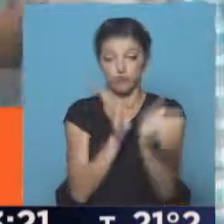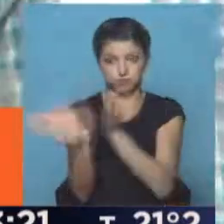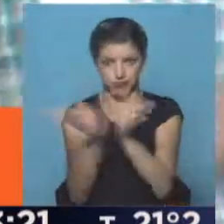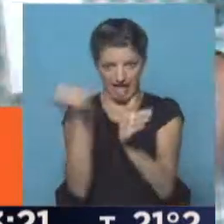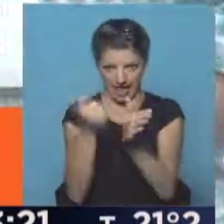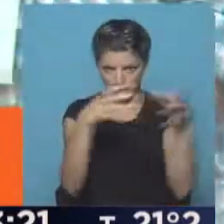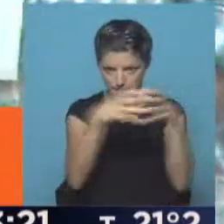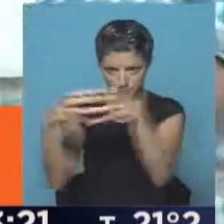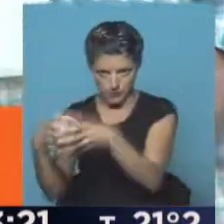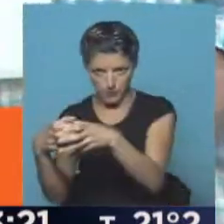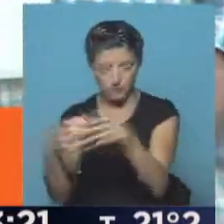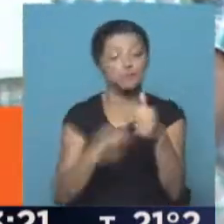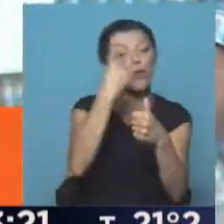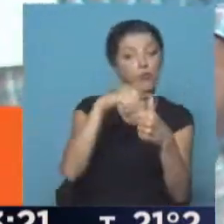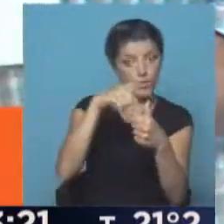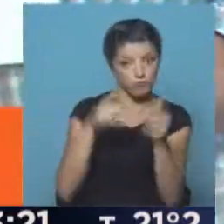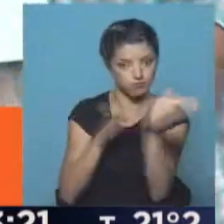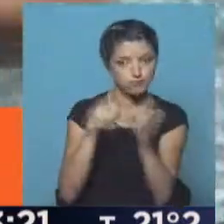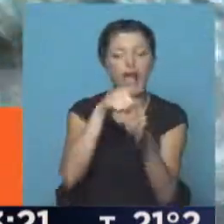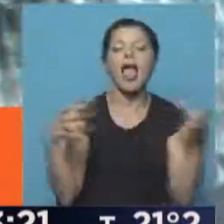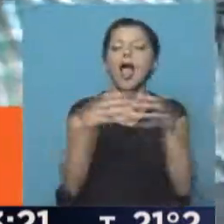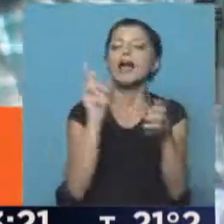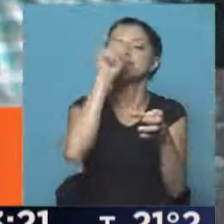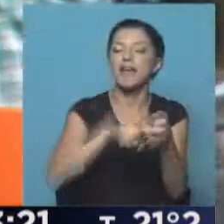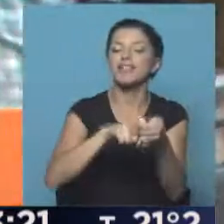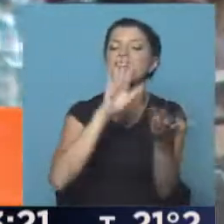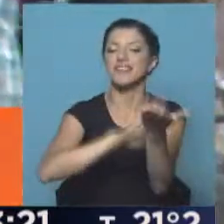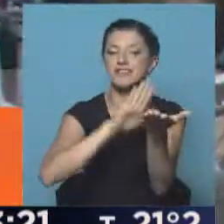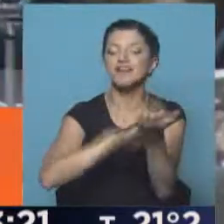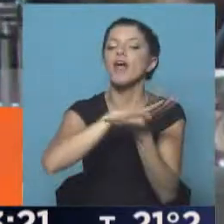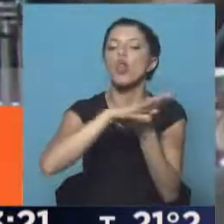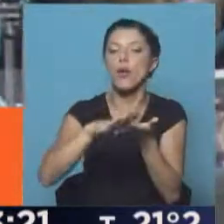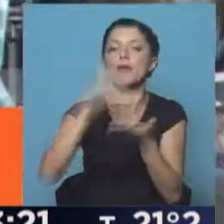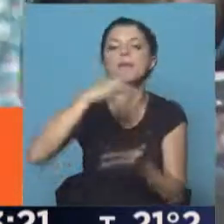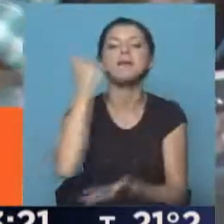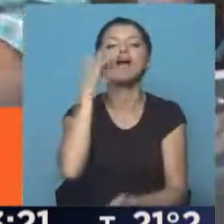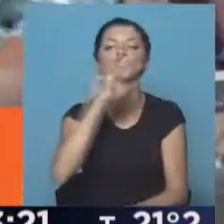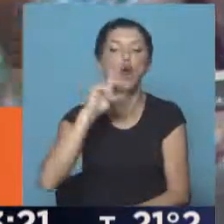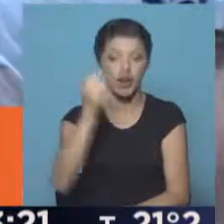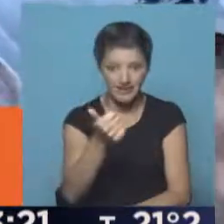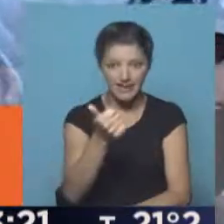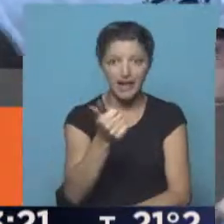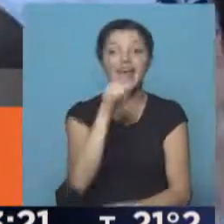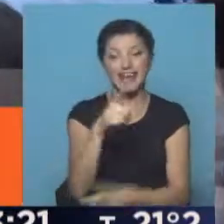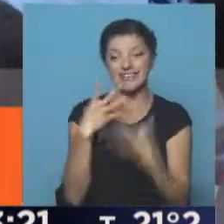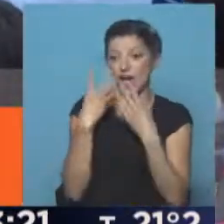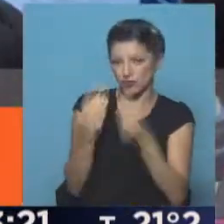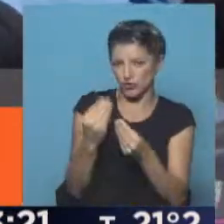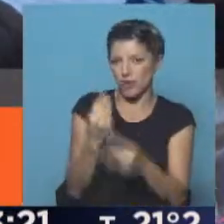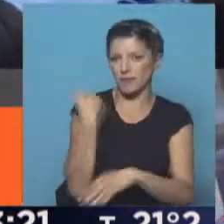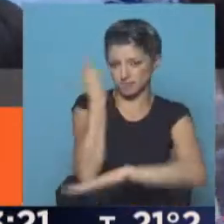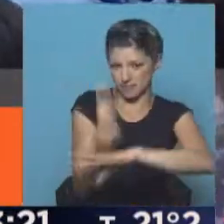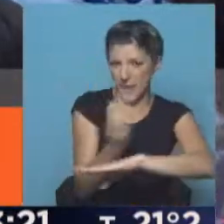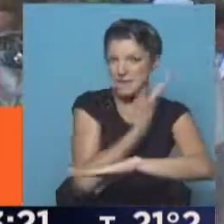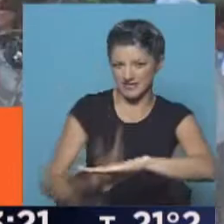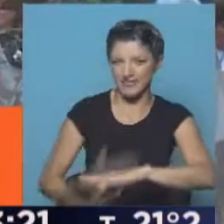el electorado. Por un lado, la alianza de centro-izquierda Nueva Mayoría, que llevó al gobierno a Michelle Bachelet con el respaldo